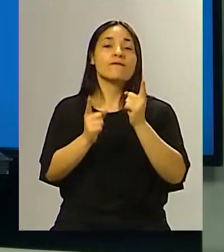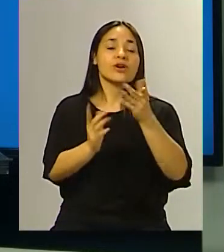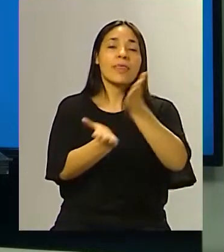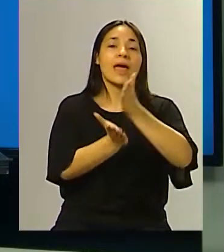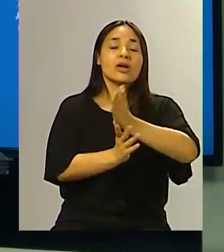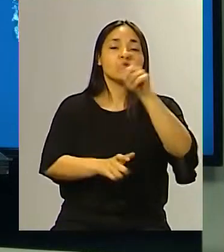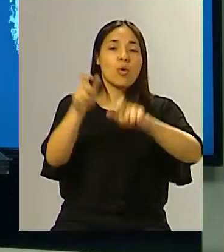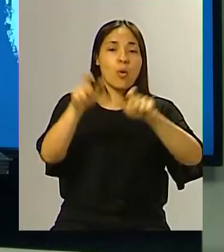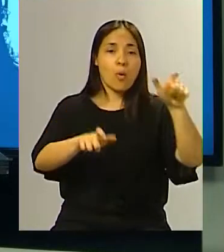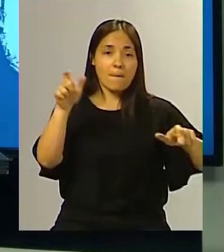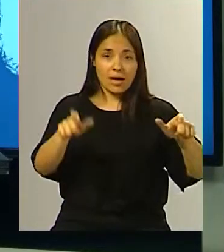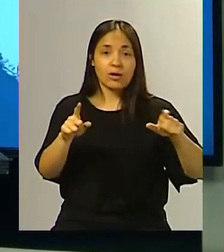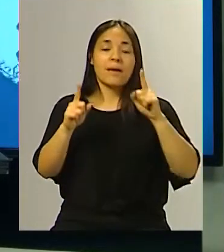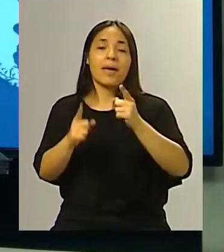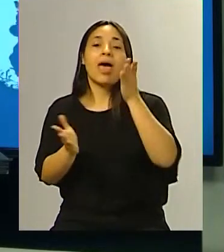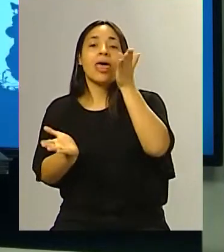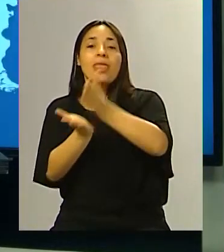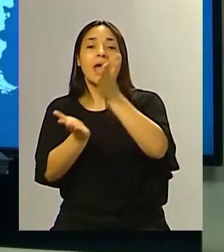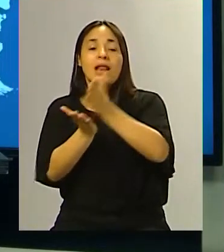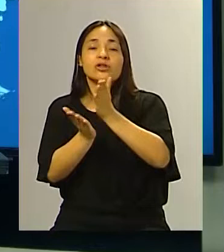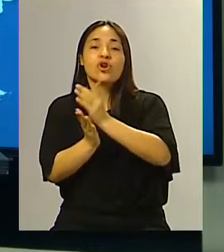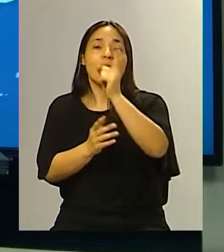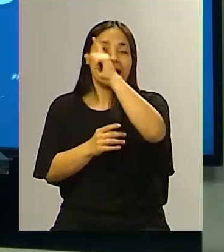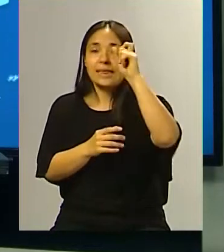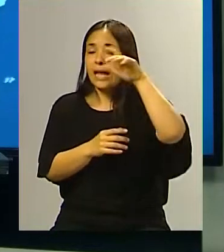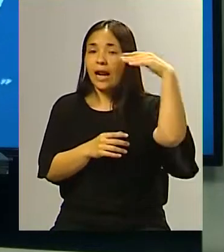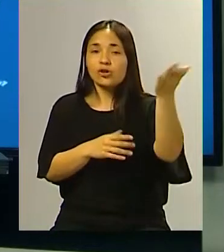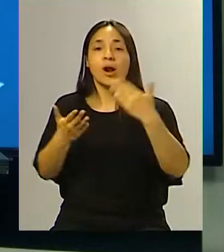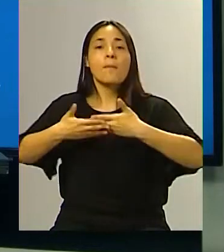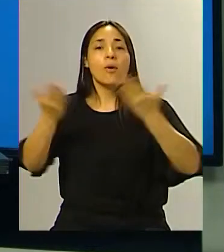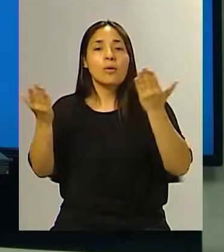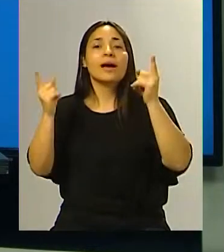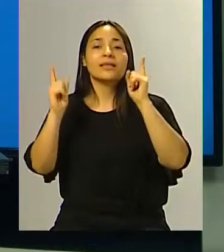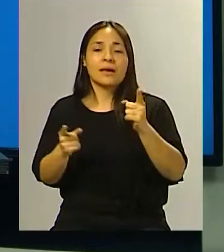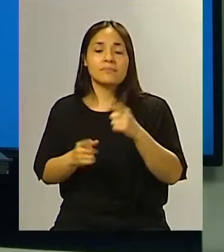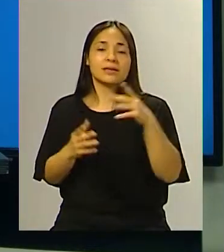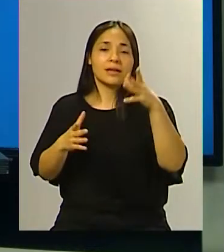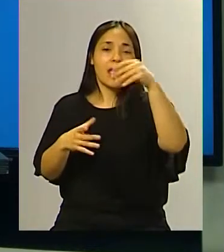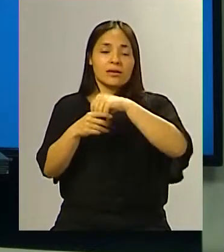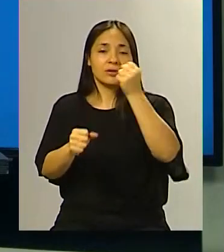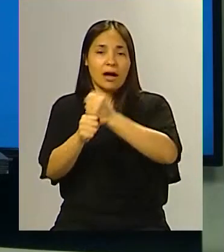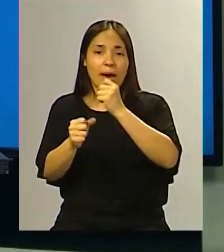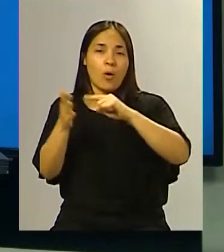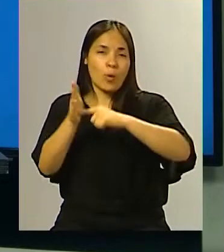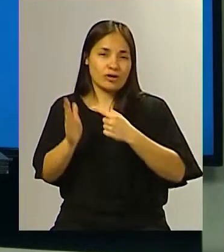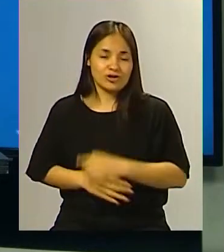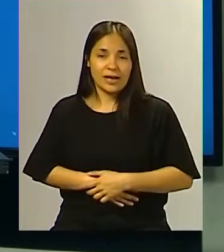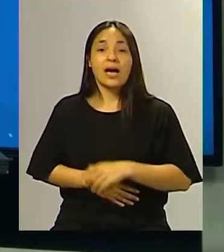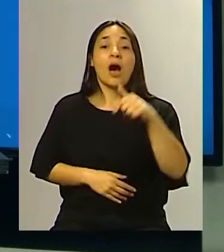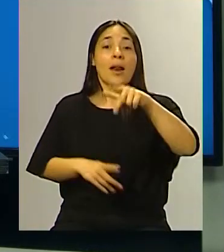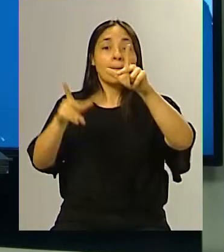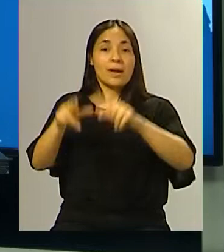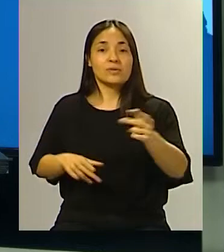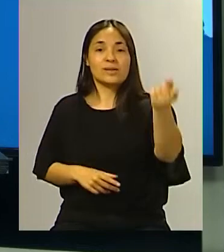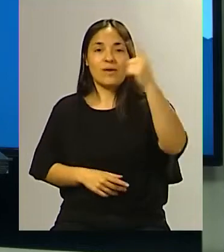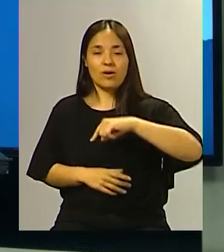docente de Derecho Internacional Público y funcionario judicial en Buenos Aires. Vamos a ir a una pausa. Enseguida regresamos. Estamos en